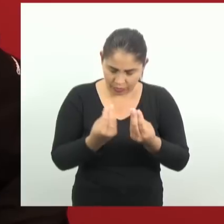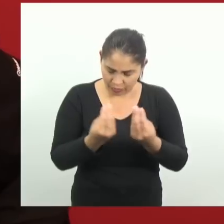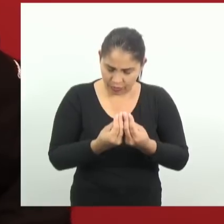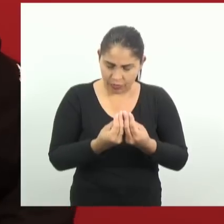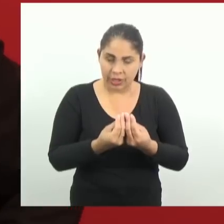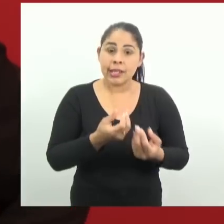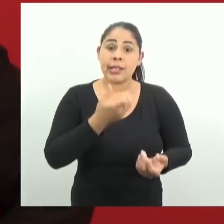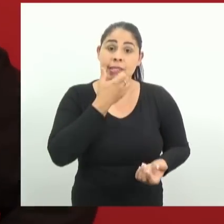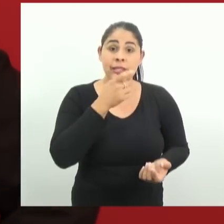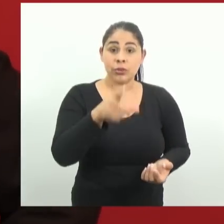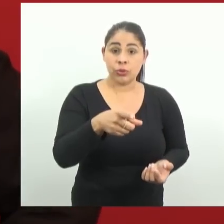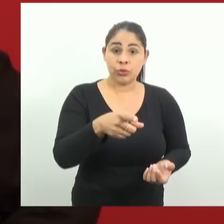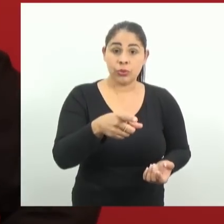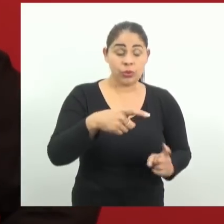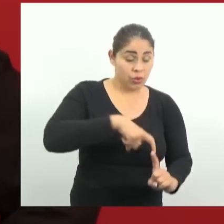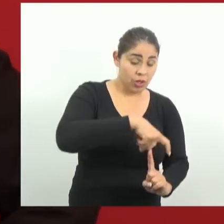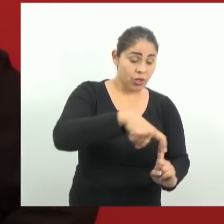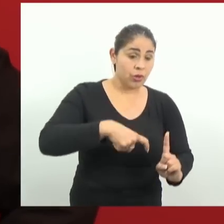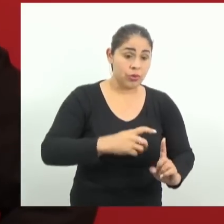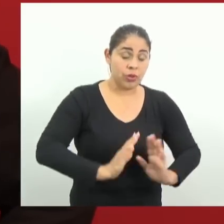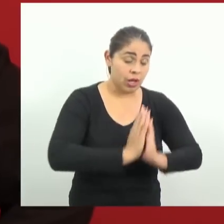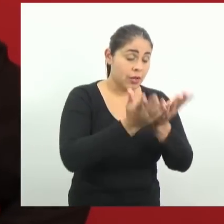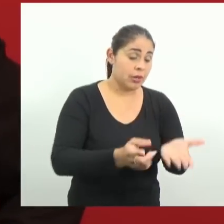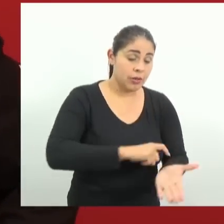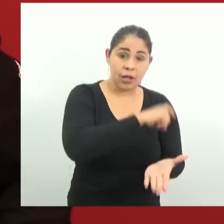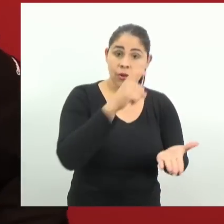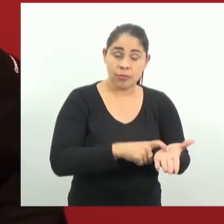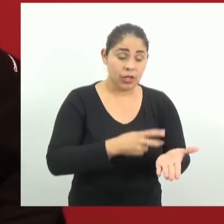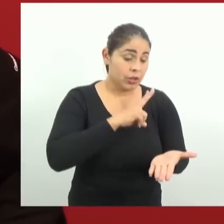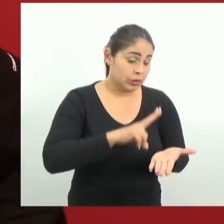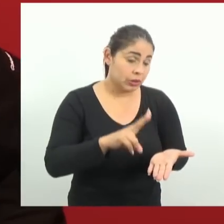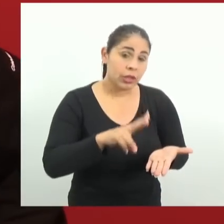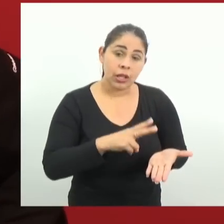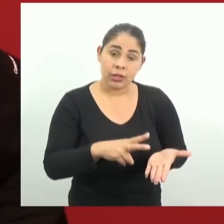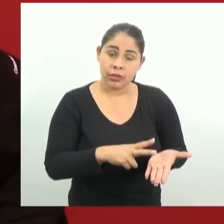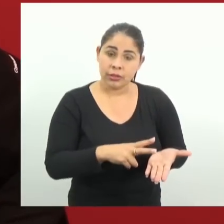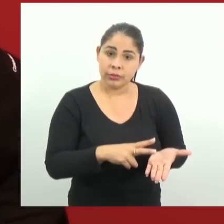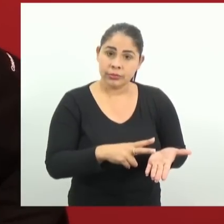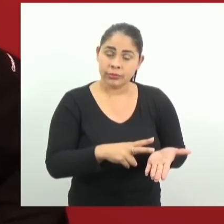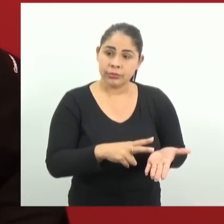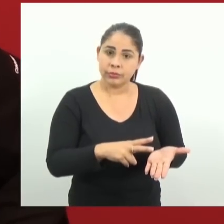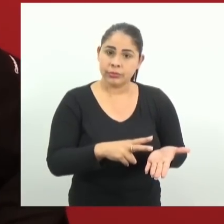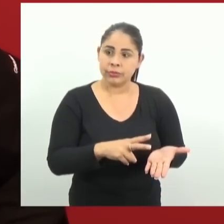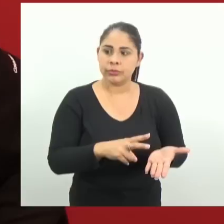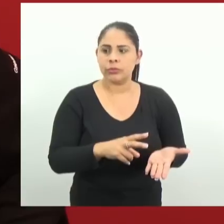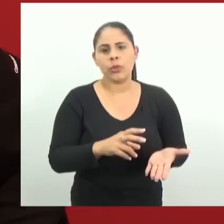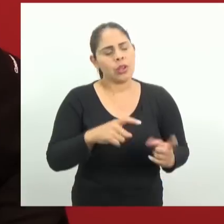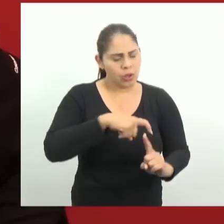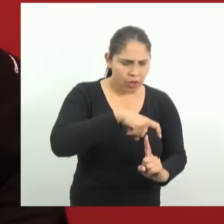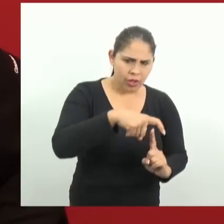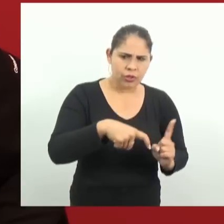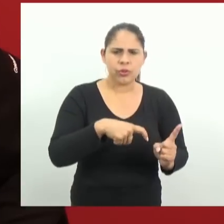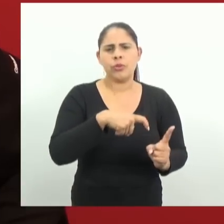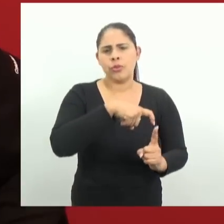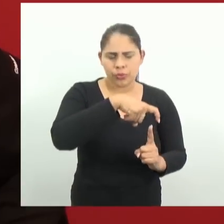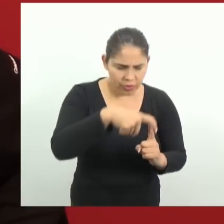El que lea la Biblia en un año, otro me dirá, pastor, en un año y medio, también un año y medio, no importa.